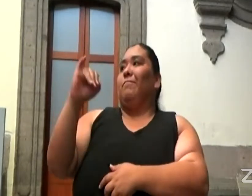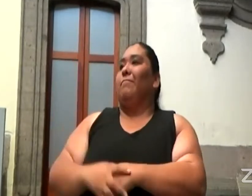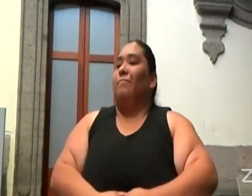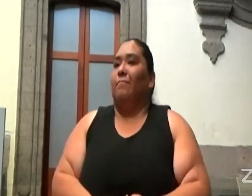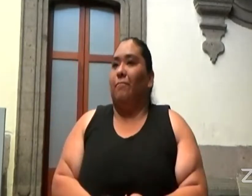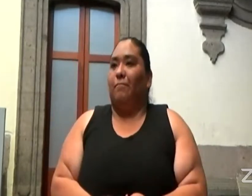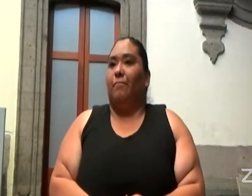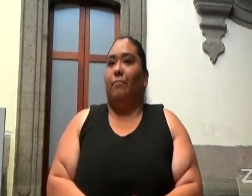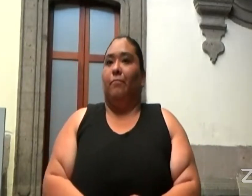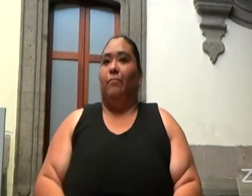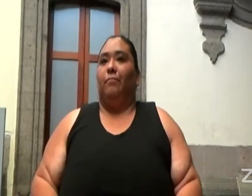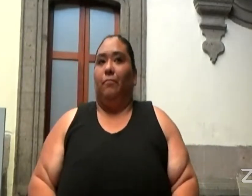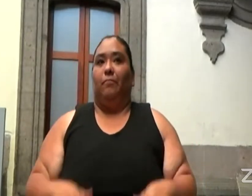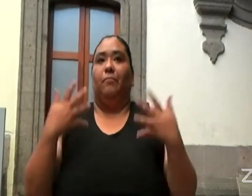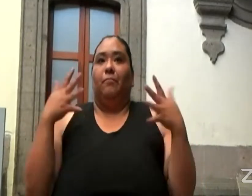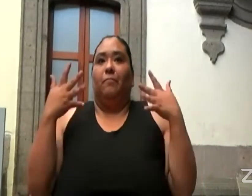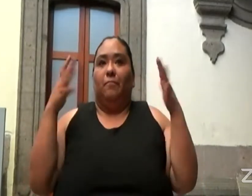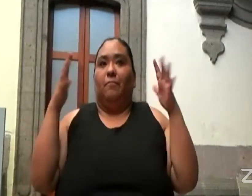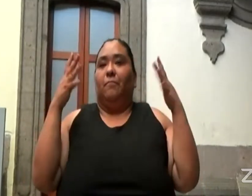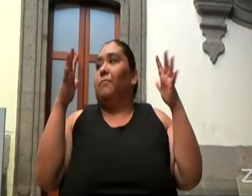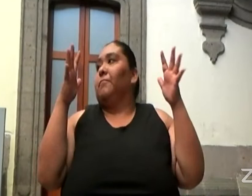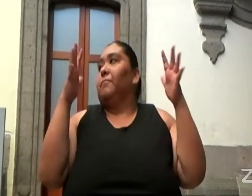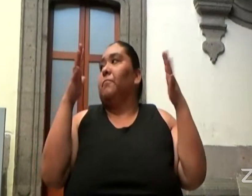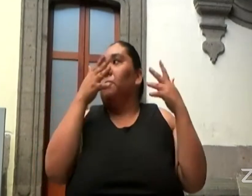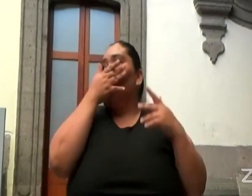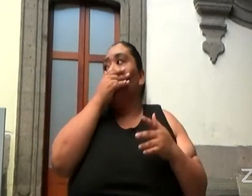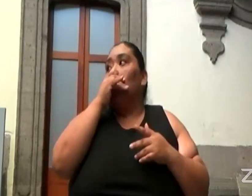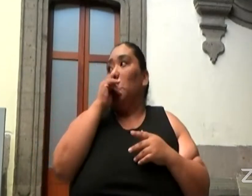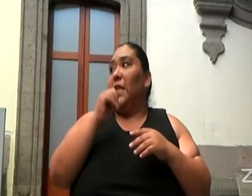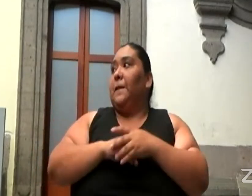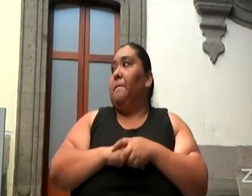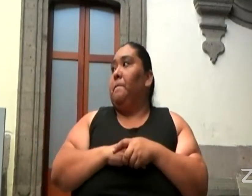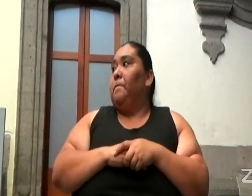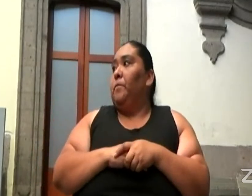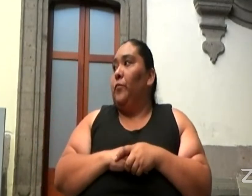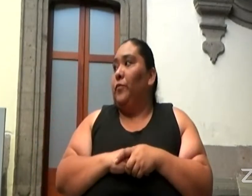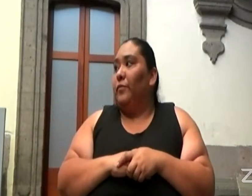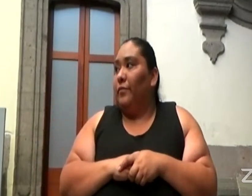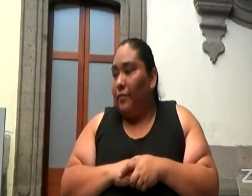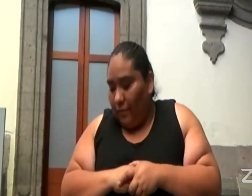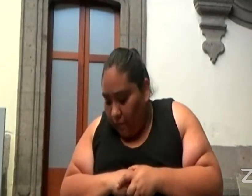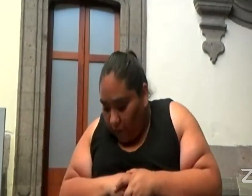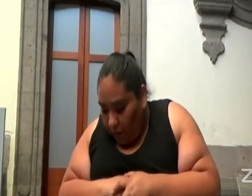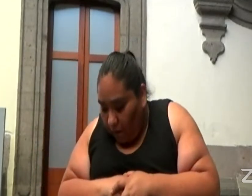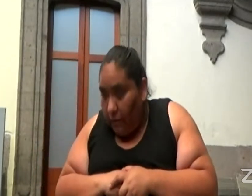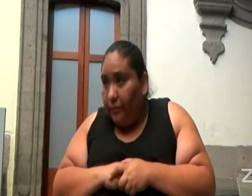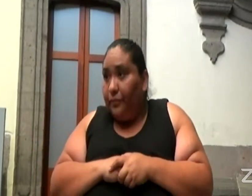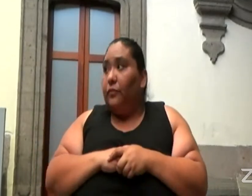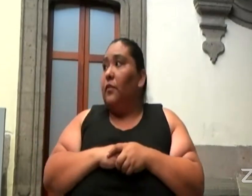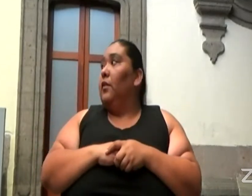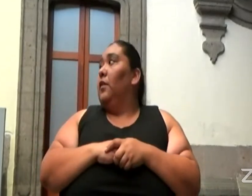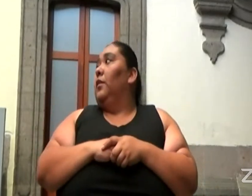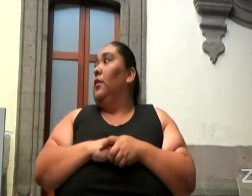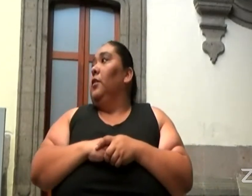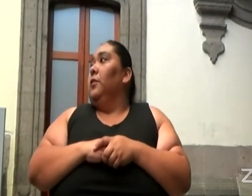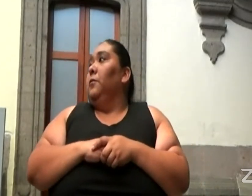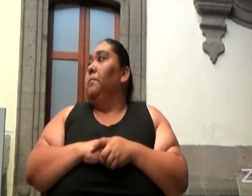Ok, bravo, gracias. Gracias, querida Amalia, gracias. ¿Mandé?